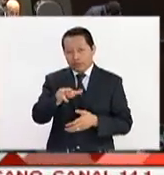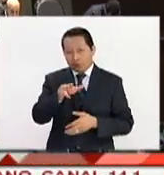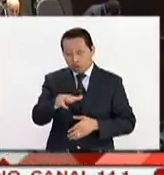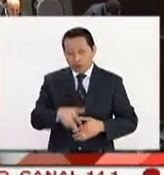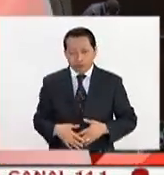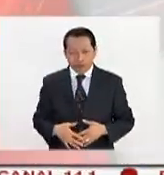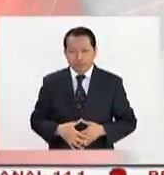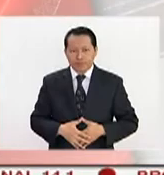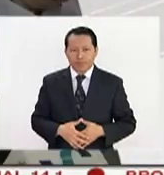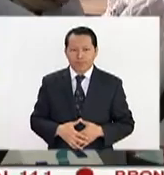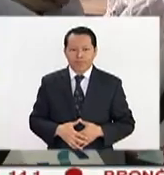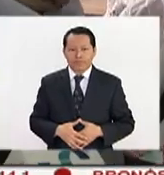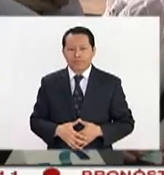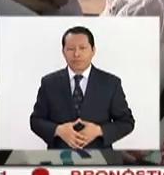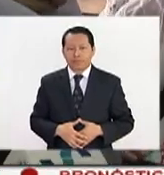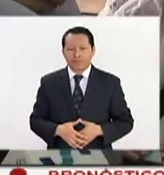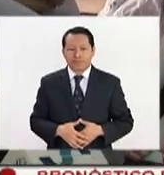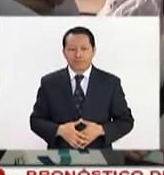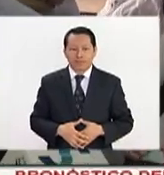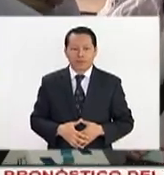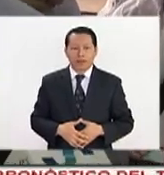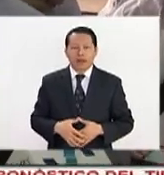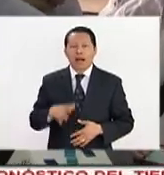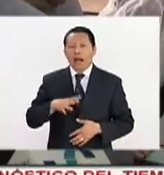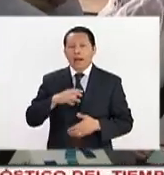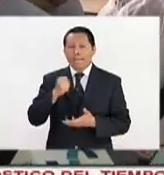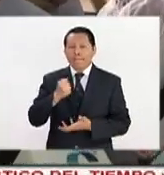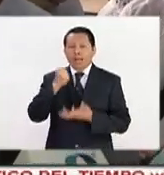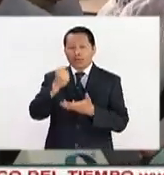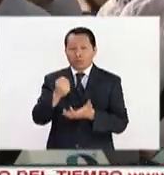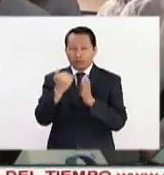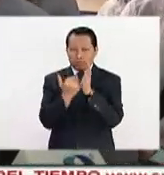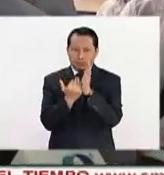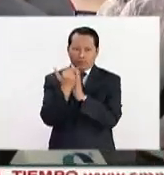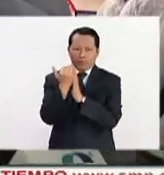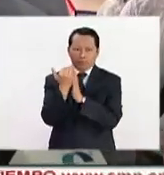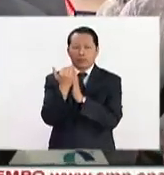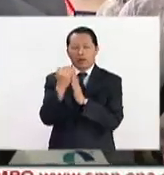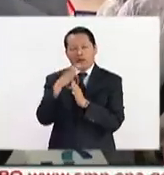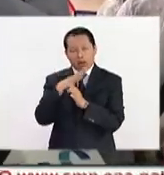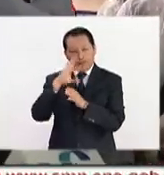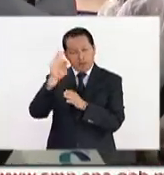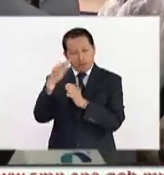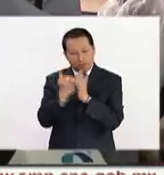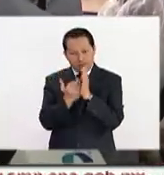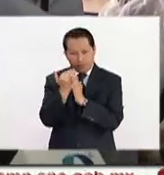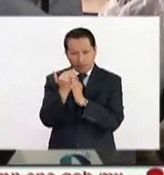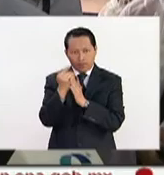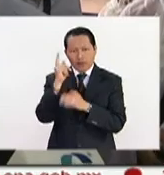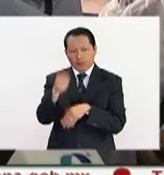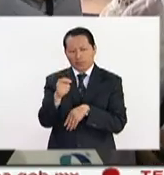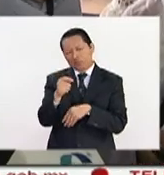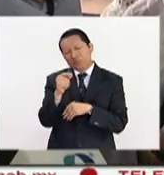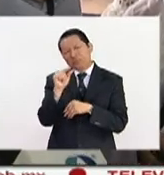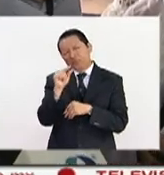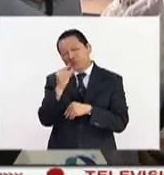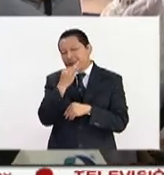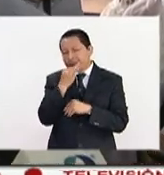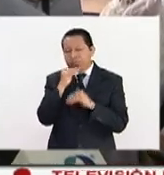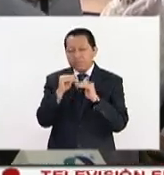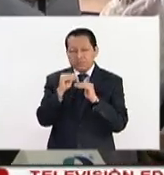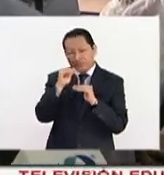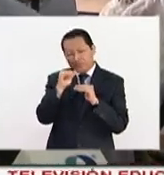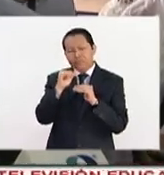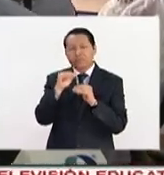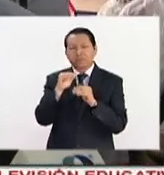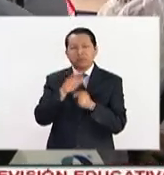2018. El presupuesto tiene un incremento, el presupuesto federal tiene un incremento pequeño, modesto,